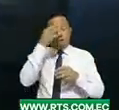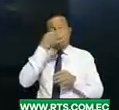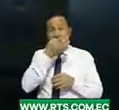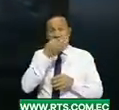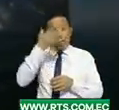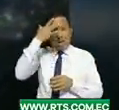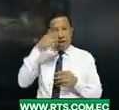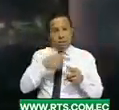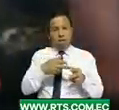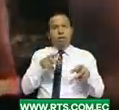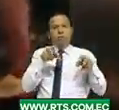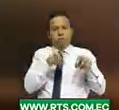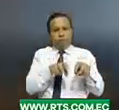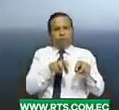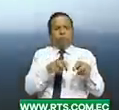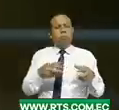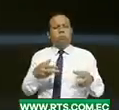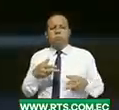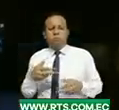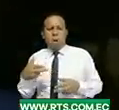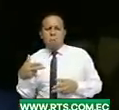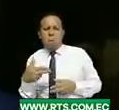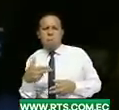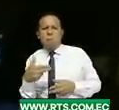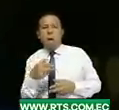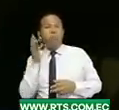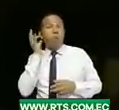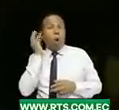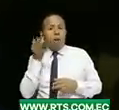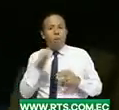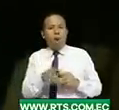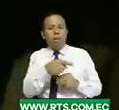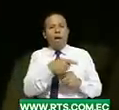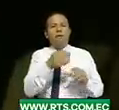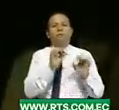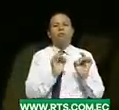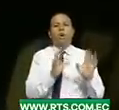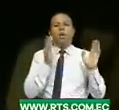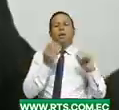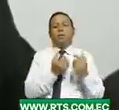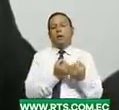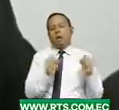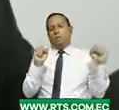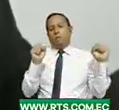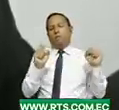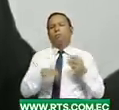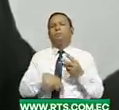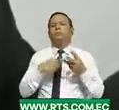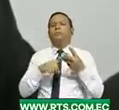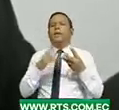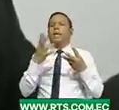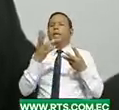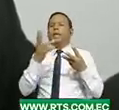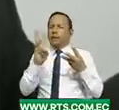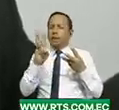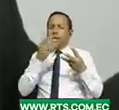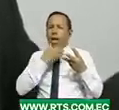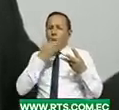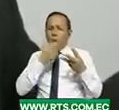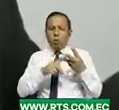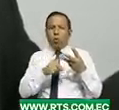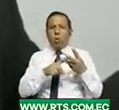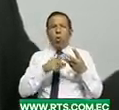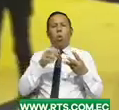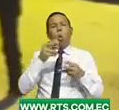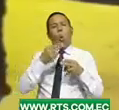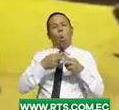acompañaba. El 16 de agosto, un sujeto acribilló al fiscal Federico Estrella cuando se aprestaba a ingresar